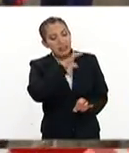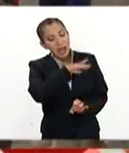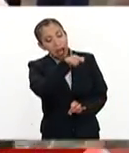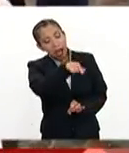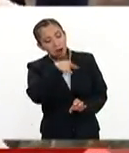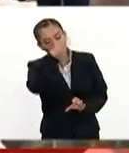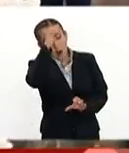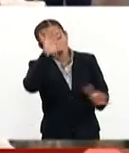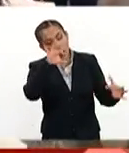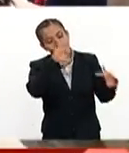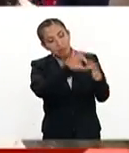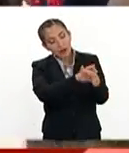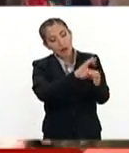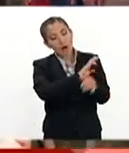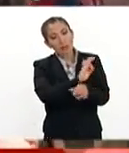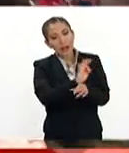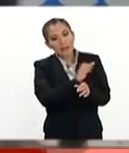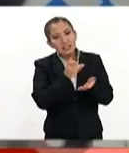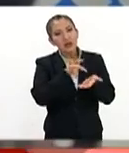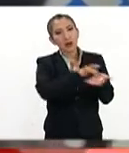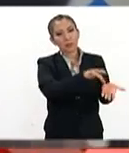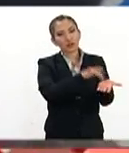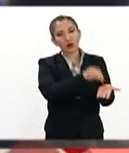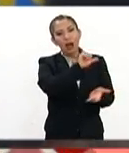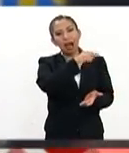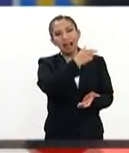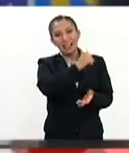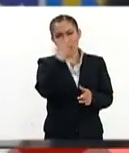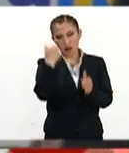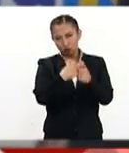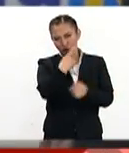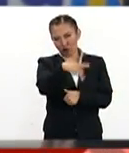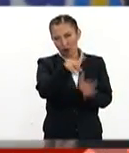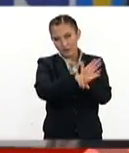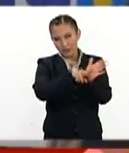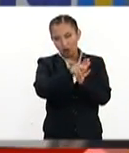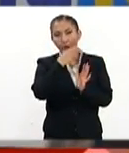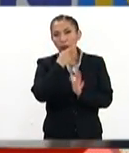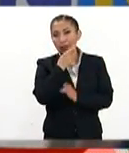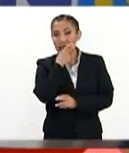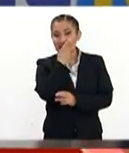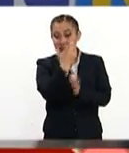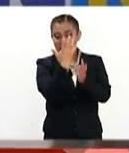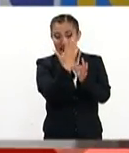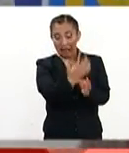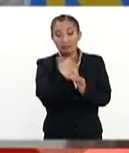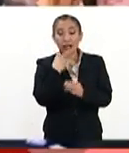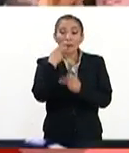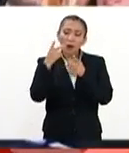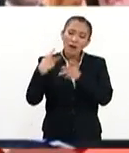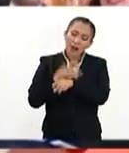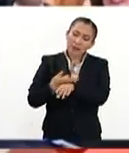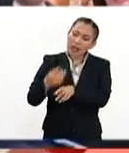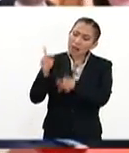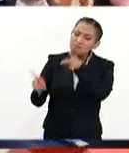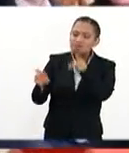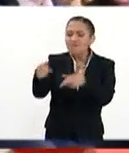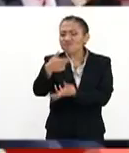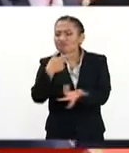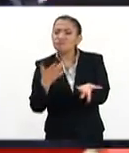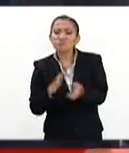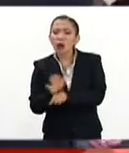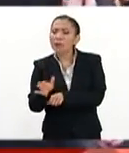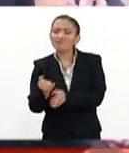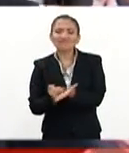existe un consenso en favor de Ricardo Anaya. A través de un video, el panista aseguró que tras haber hablado con su familia y colaboradores,